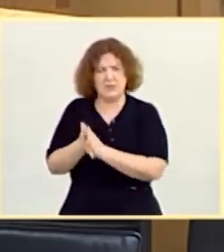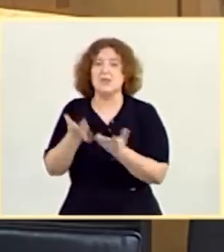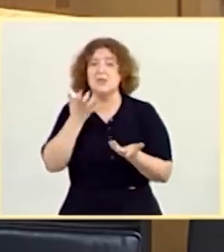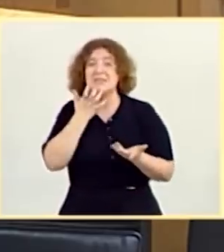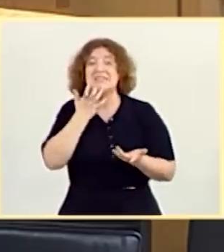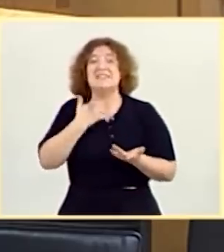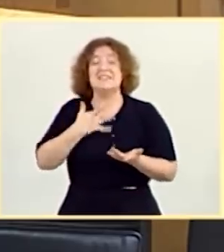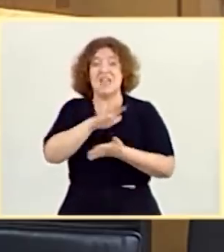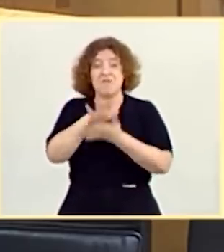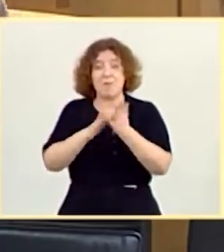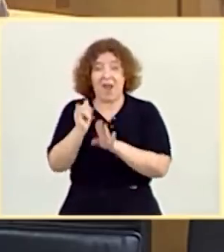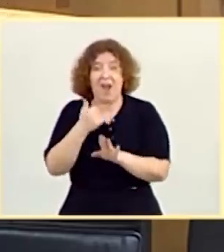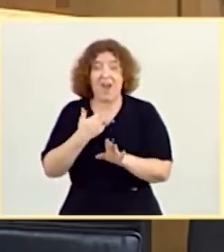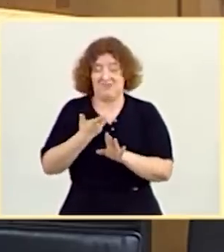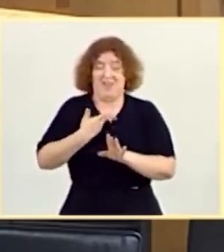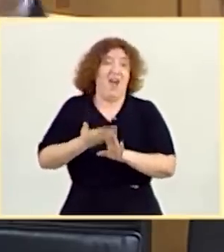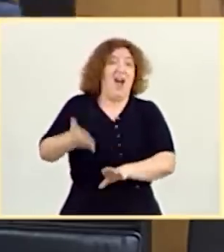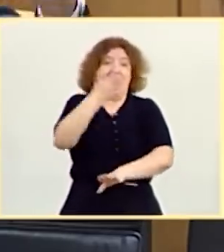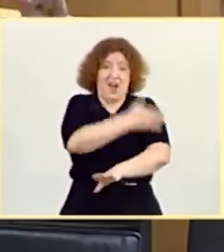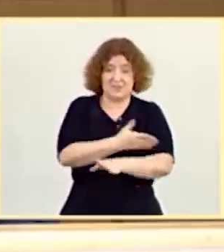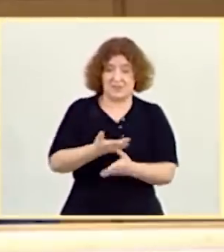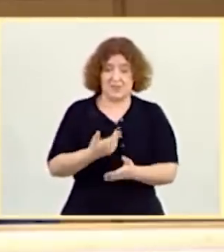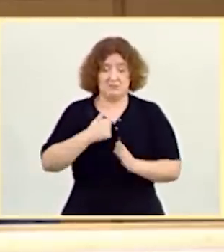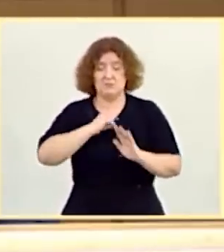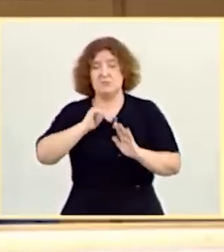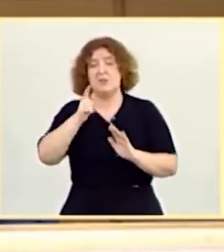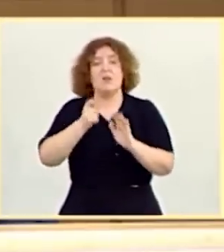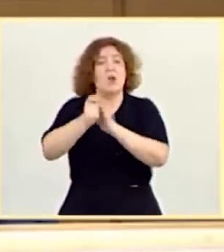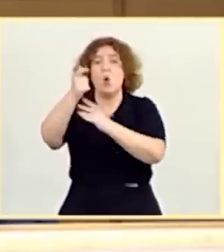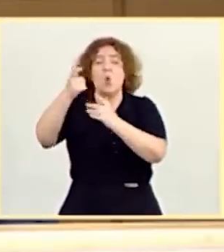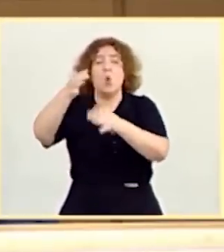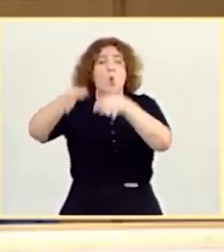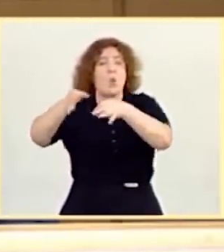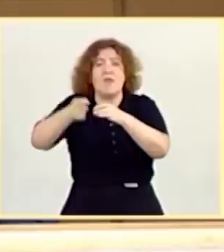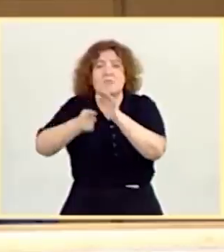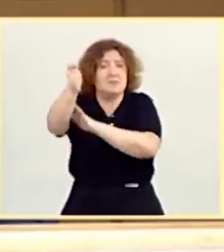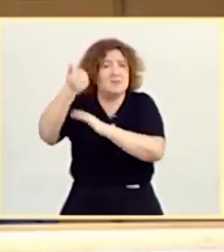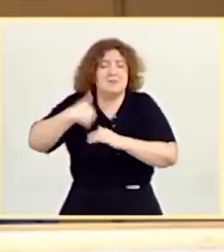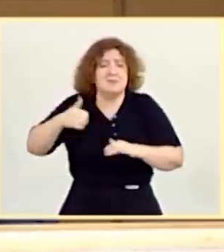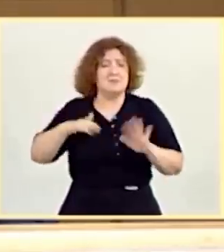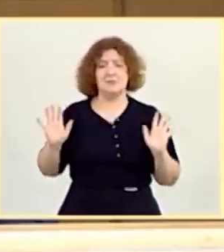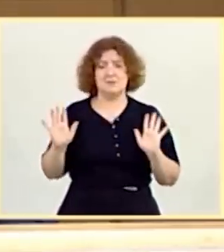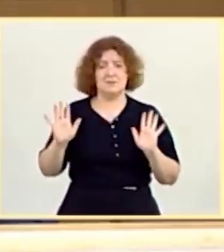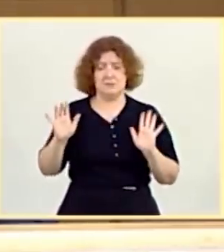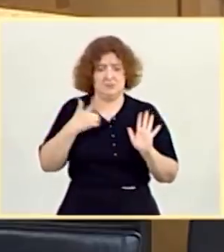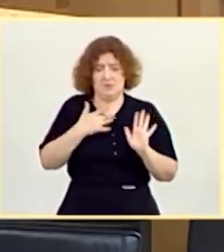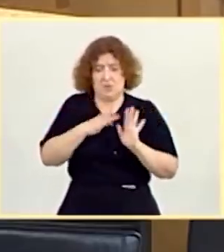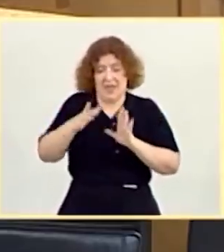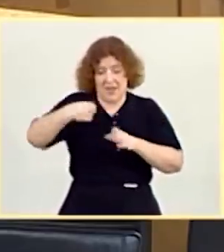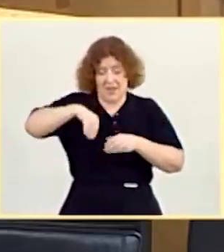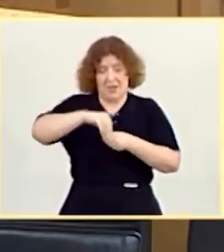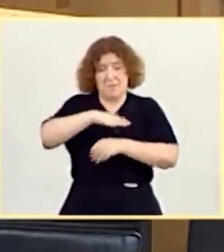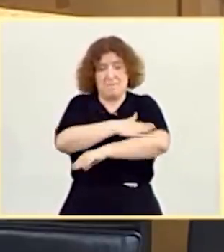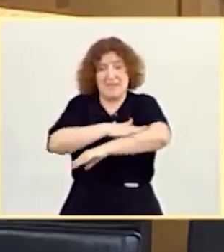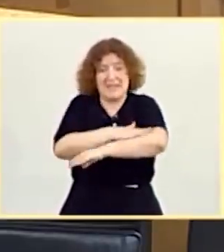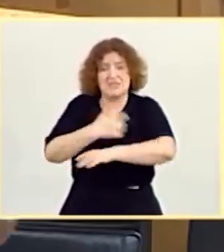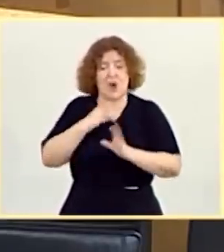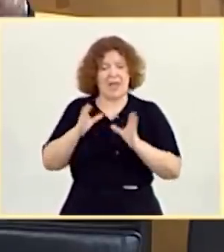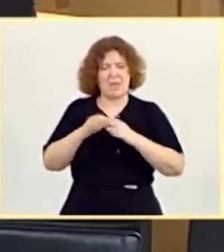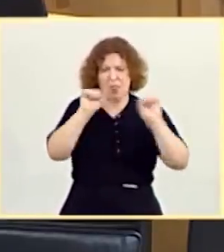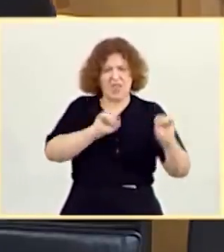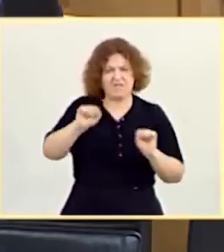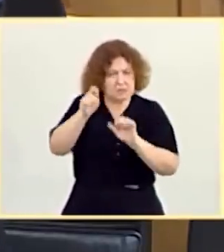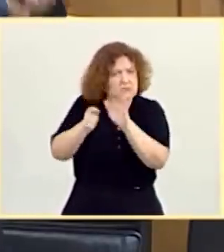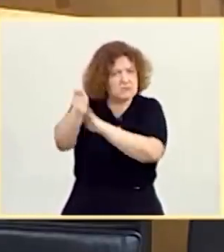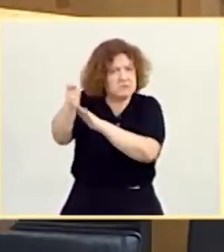hacerlo, por higiene democrática debería hacerlo, tomar declaración a la directora general de la Guardia Civil y por ende al ministro de Interior. Y de ahí